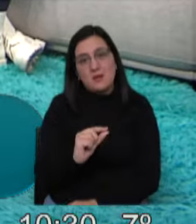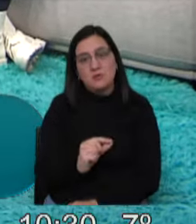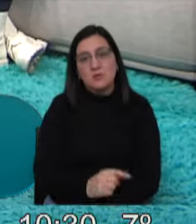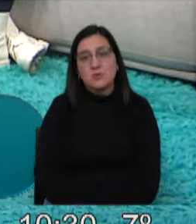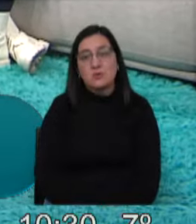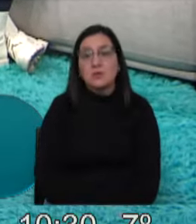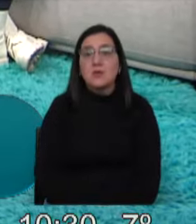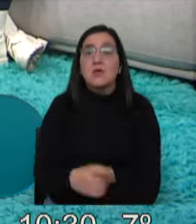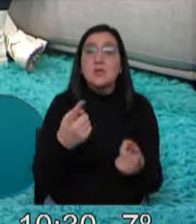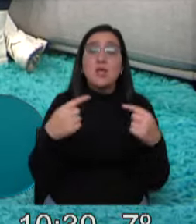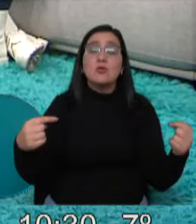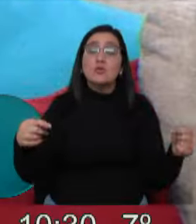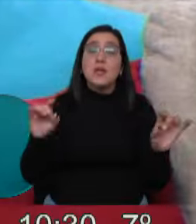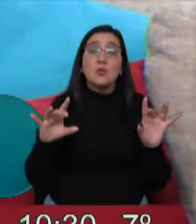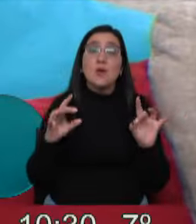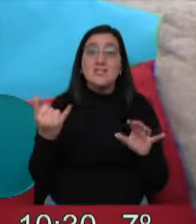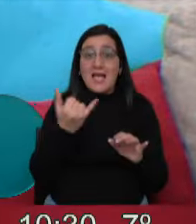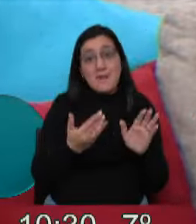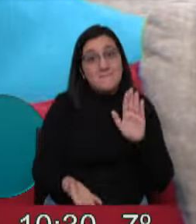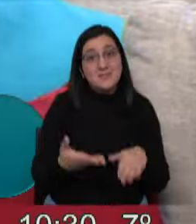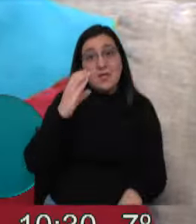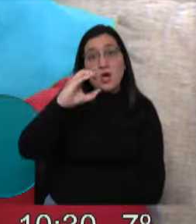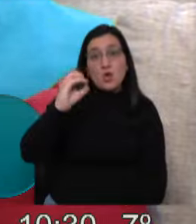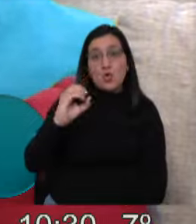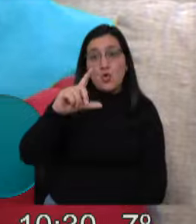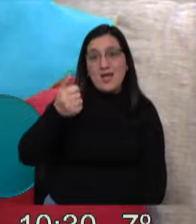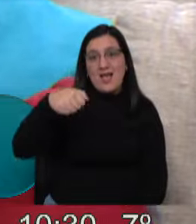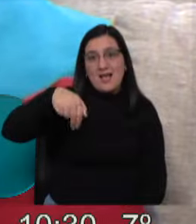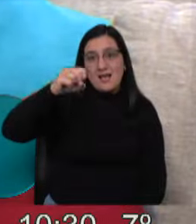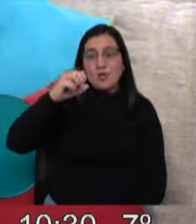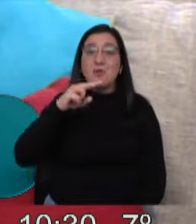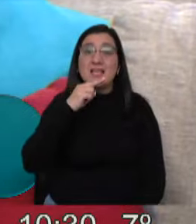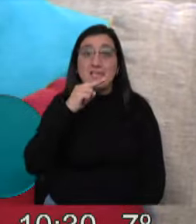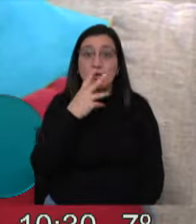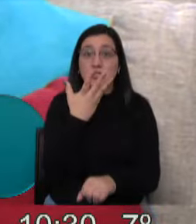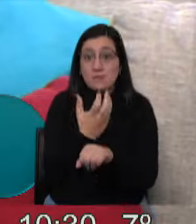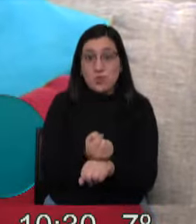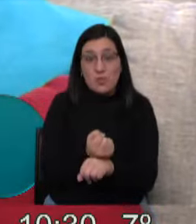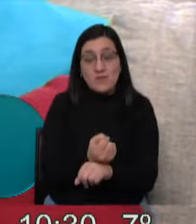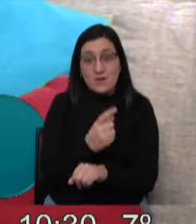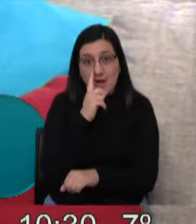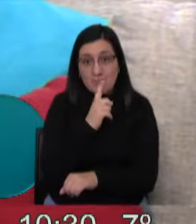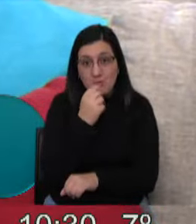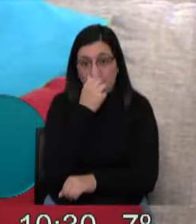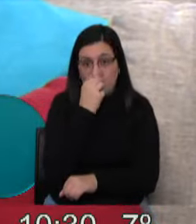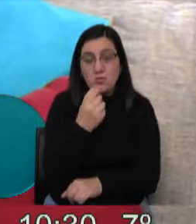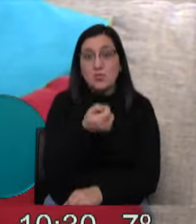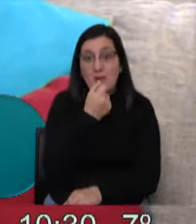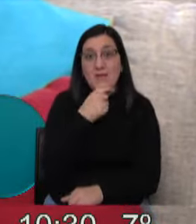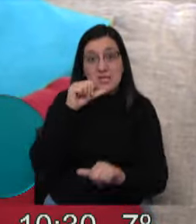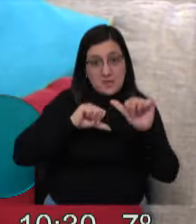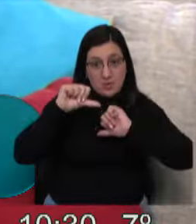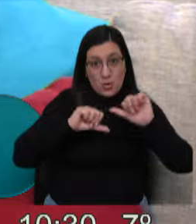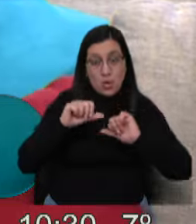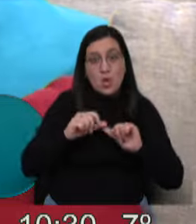¿Y en qué cosas naturales hay como más colágeno? Como vos decís, el hierro sí se absorbe, yo tuve anemia en algún momento de mi vida y tomaba químico, pero